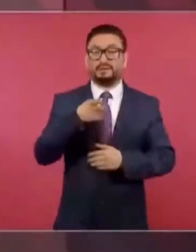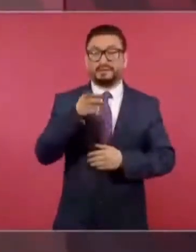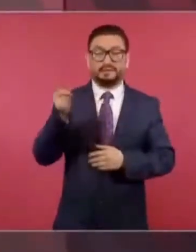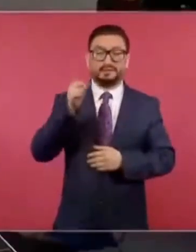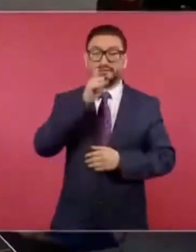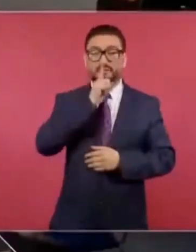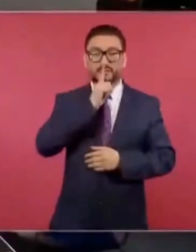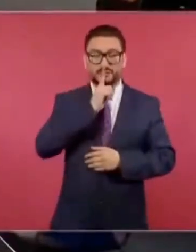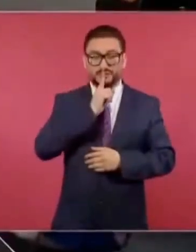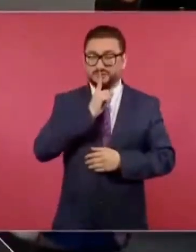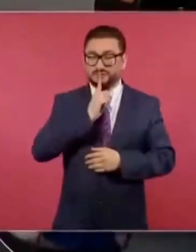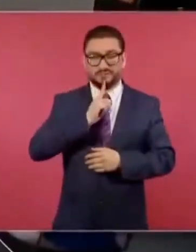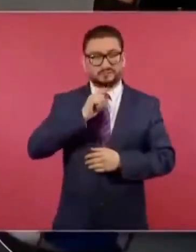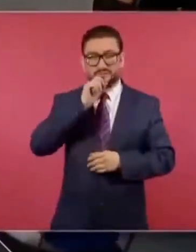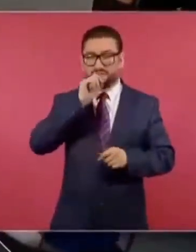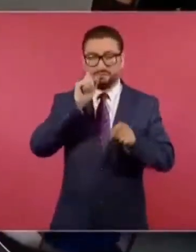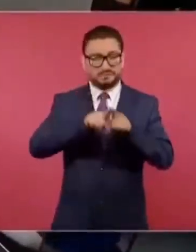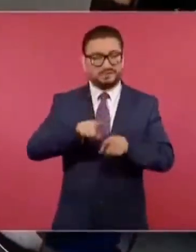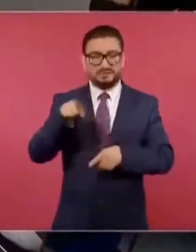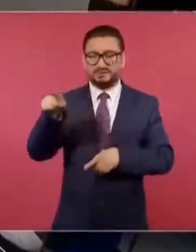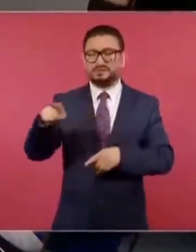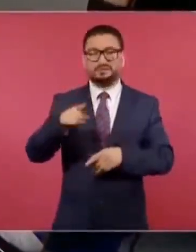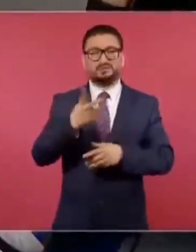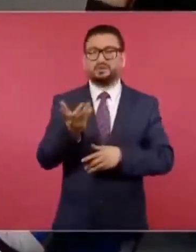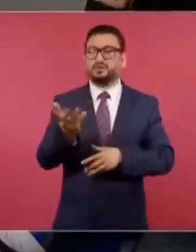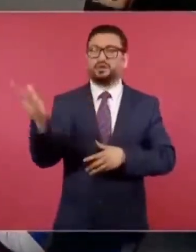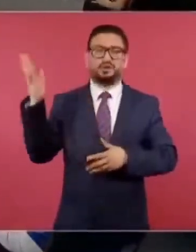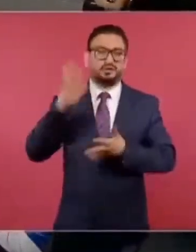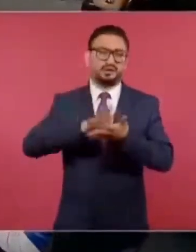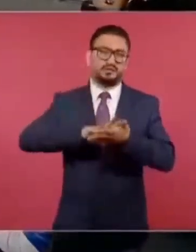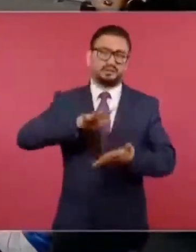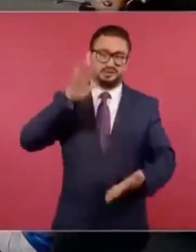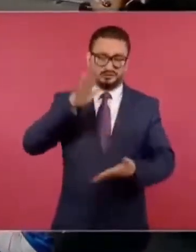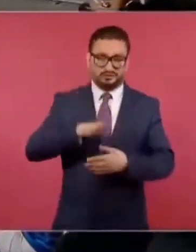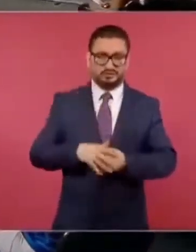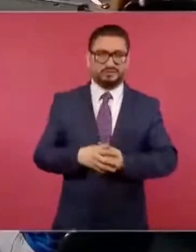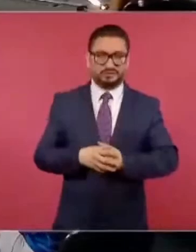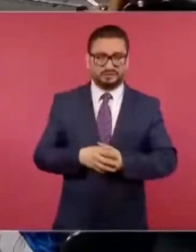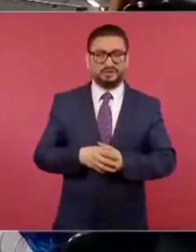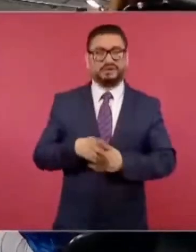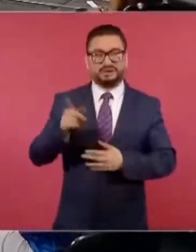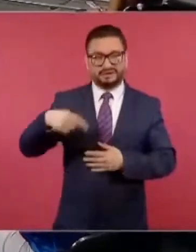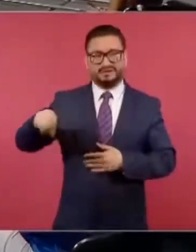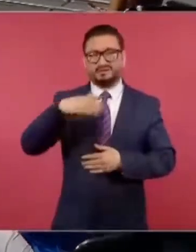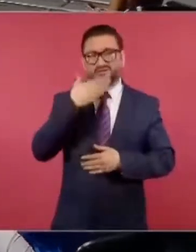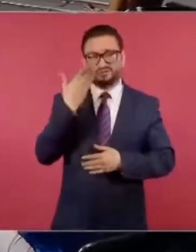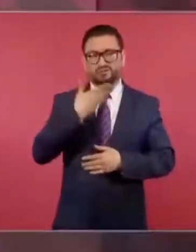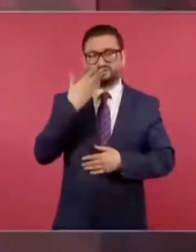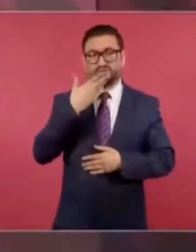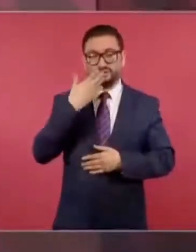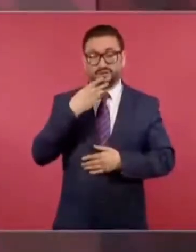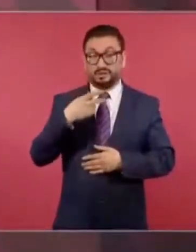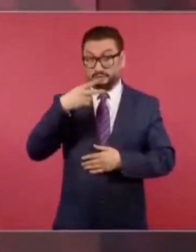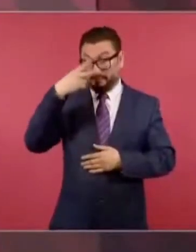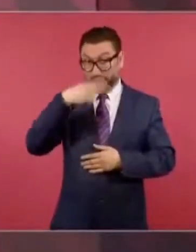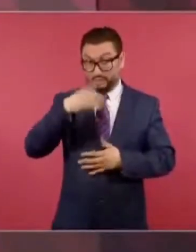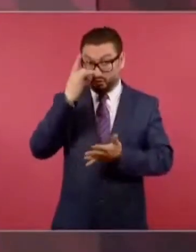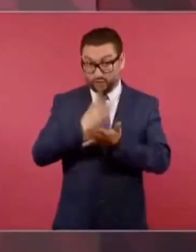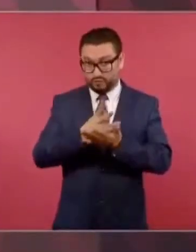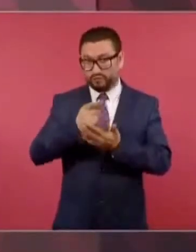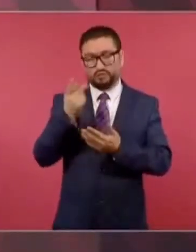mentiroso igual que la mayoría de los medios convencionales, no solo de México, del